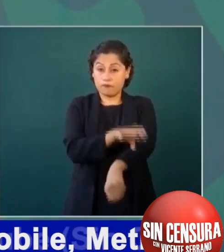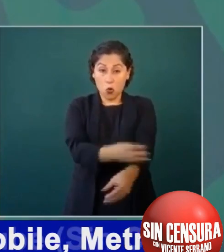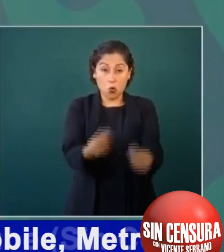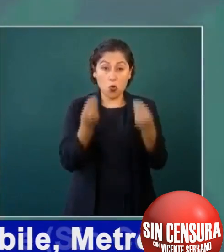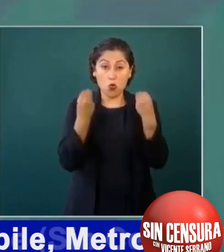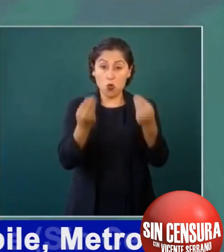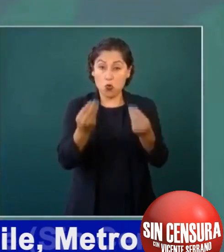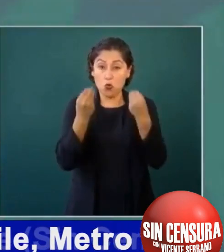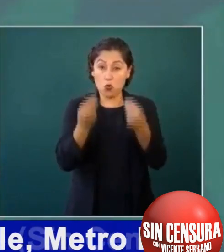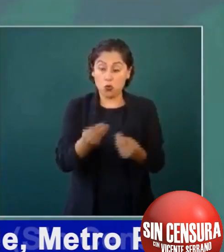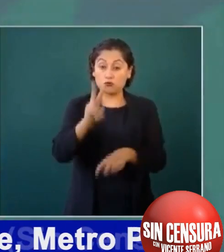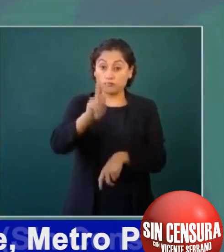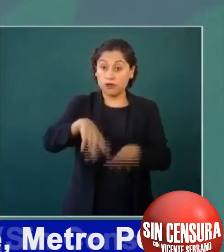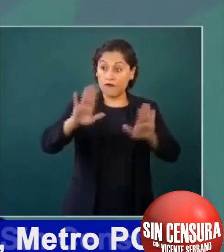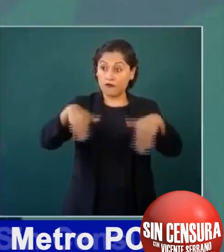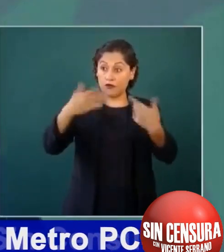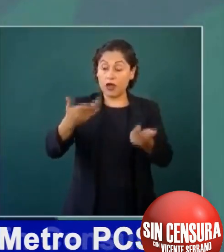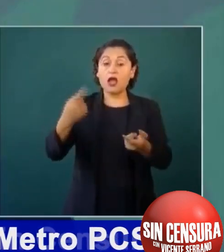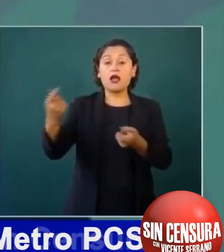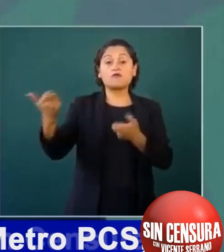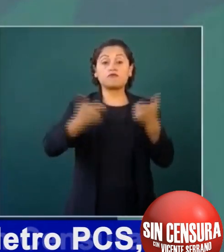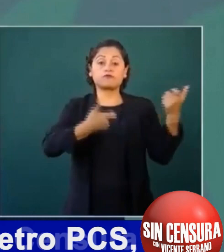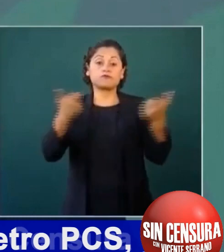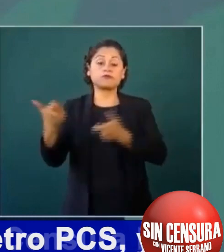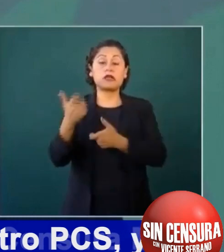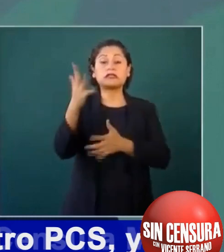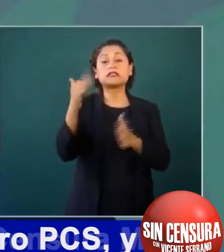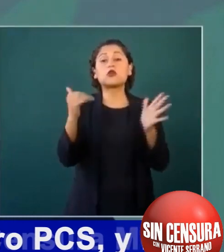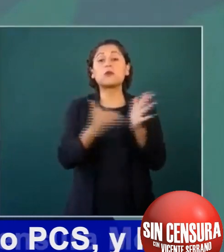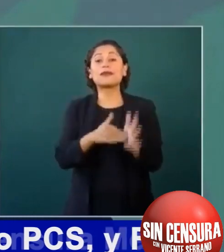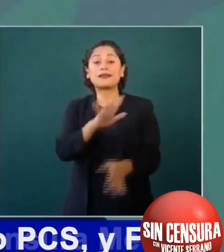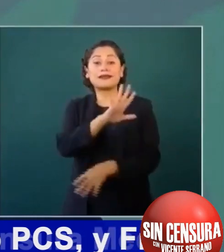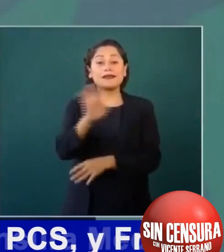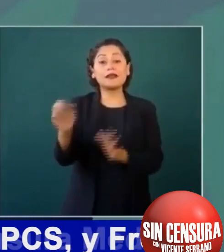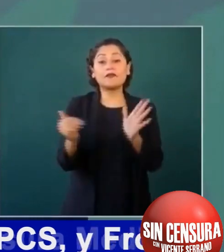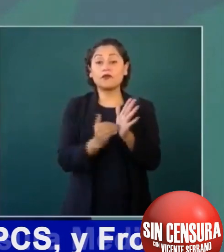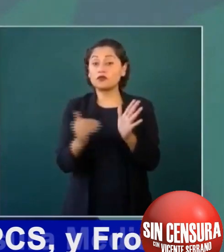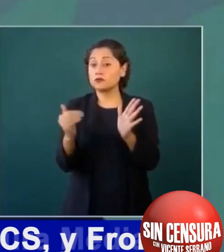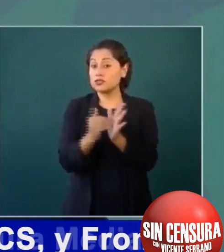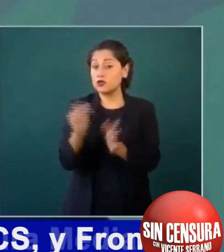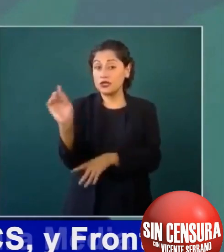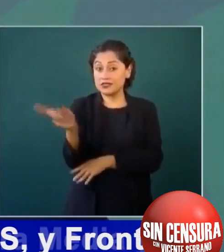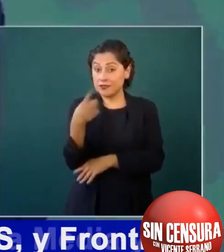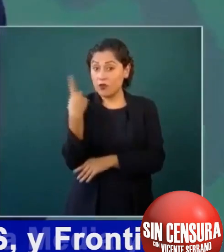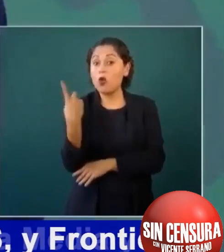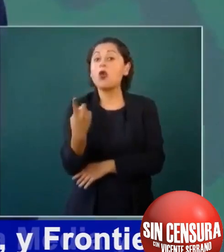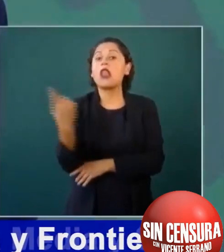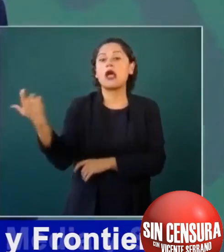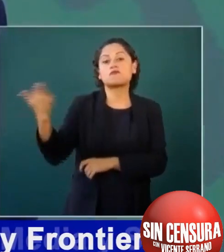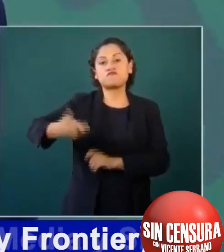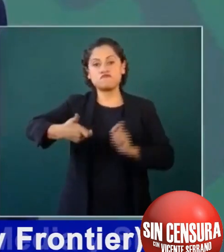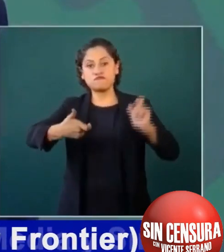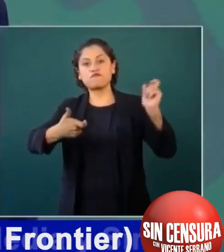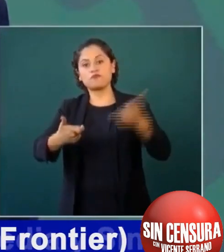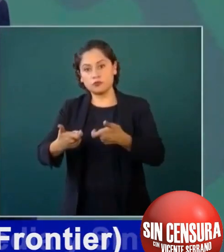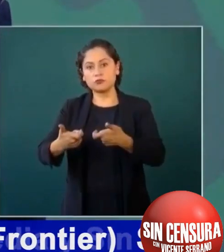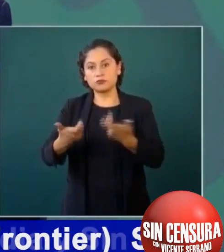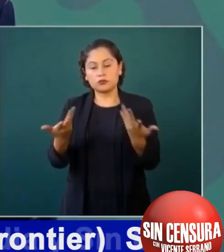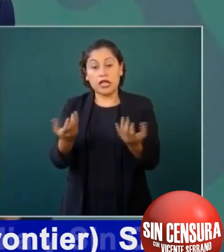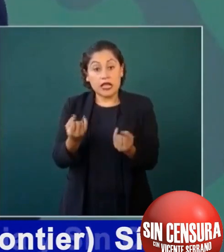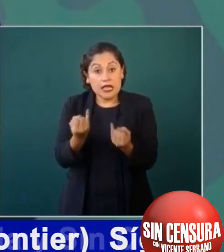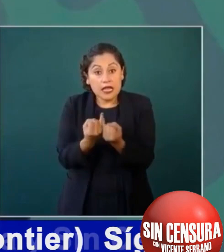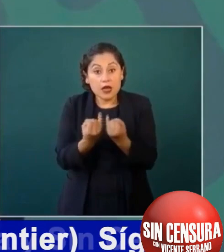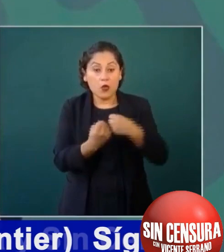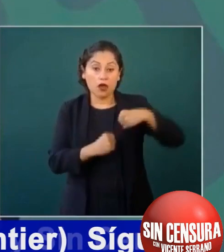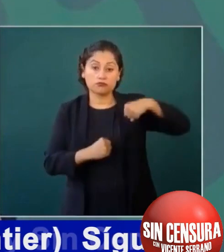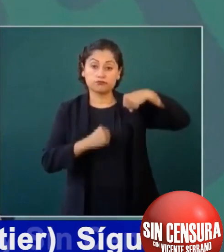administración por más de 5.500 millones de dólares. Paralelo a ello, somos el estado fronterizo más importante del país. Y